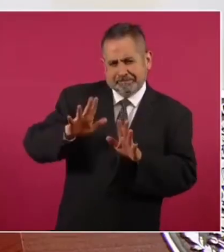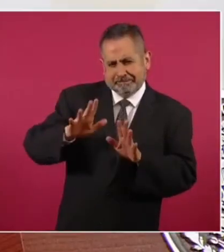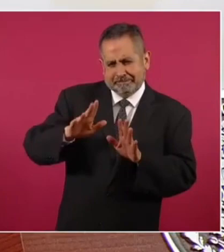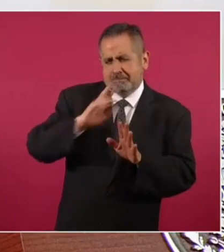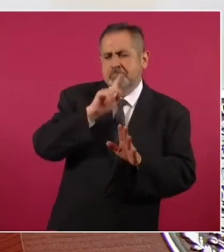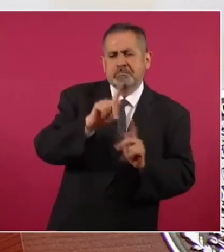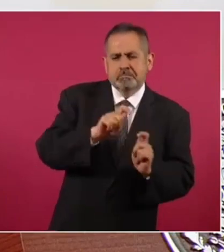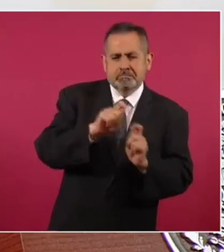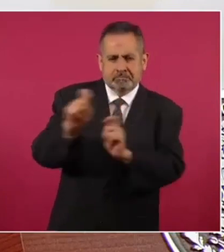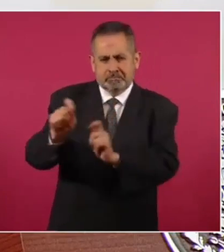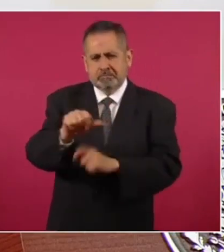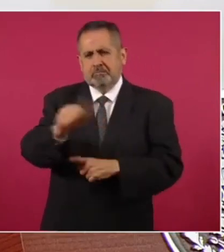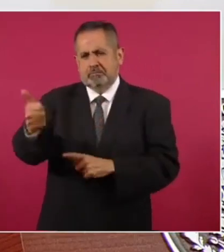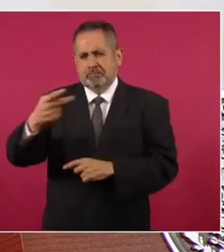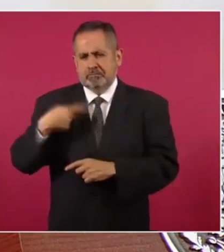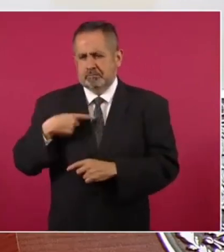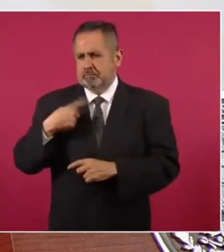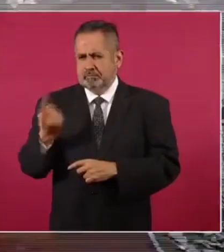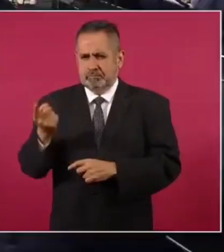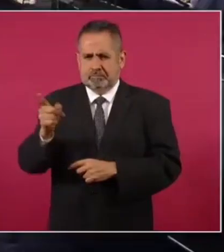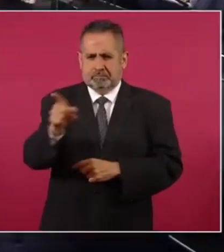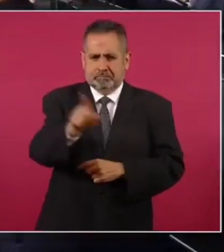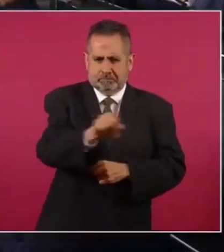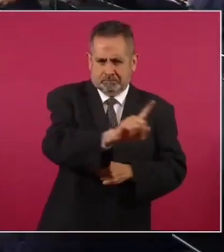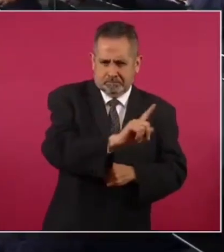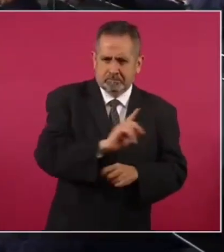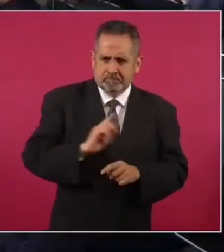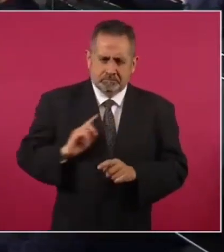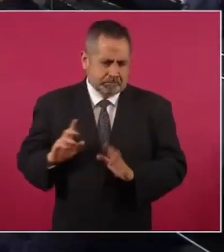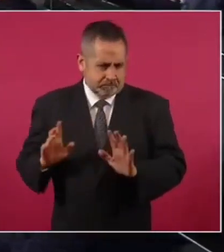espérense, ¿no? Bueno, pero va para la tercera